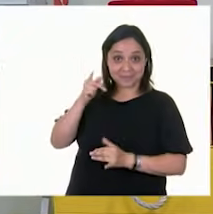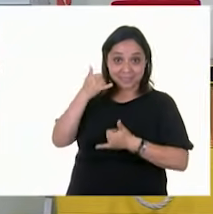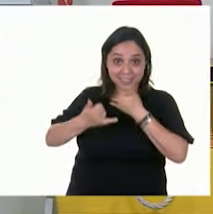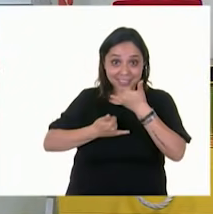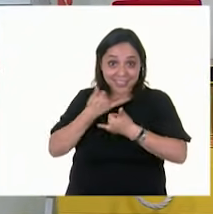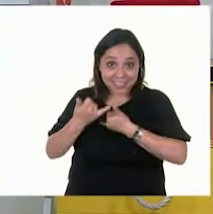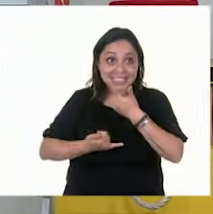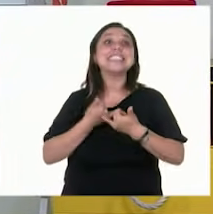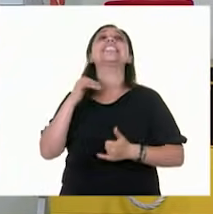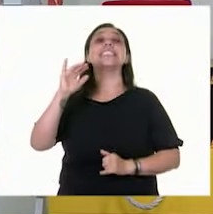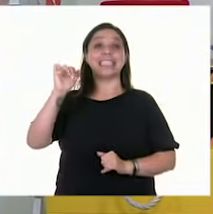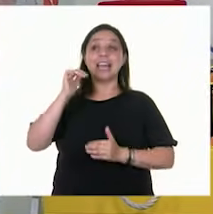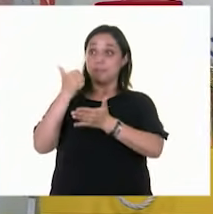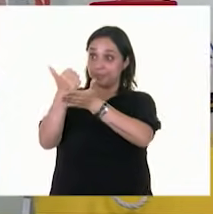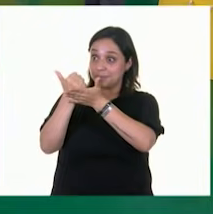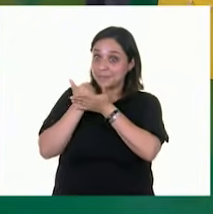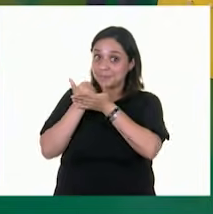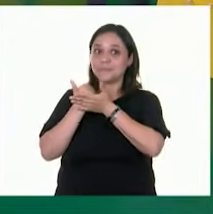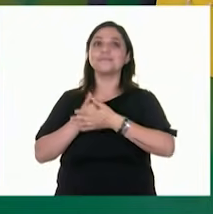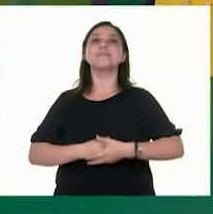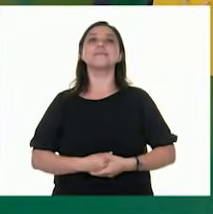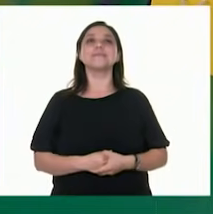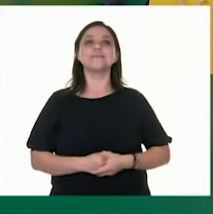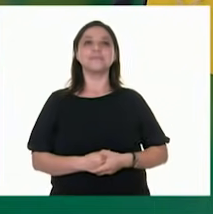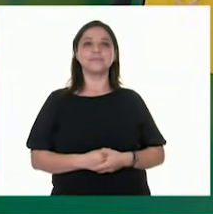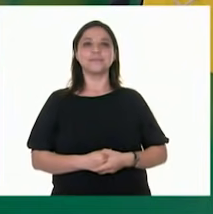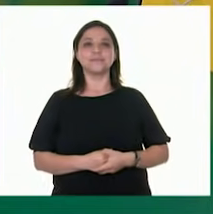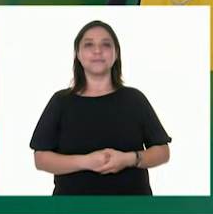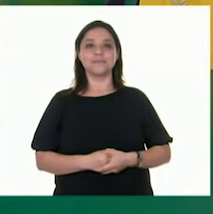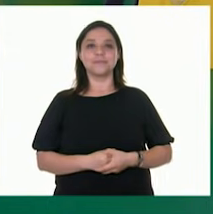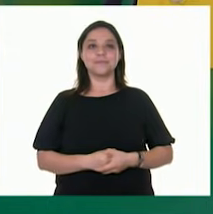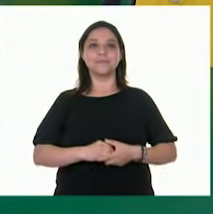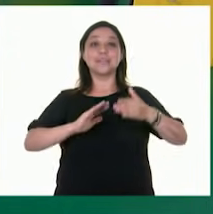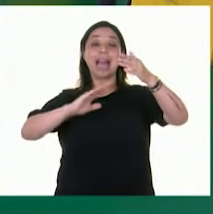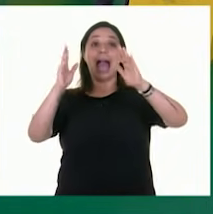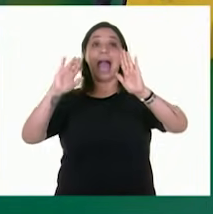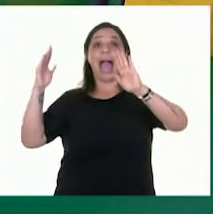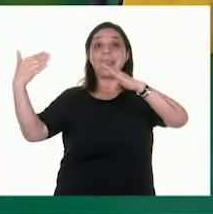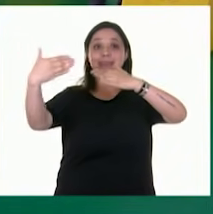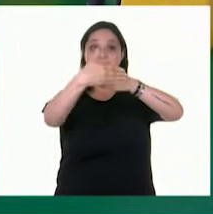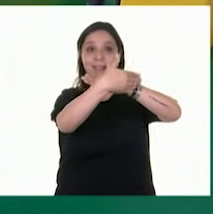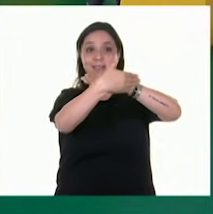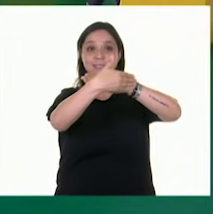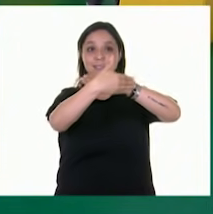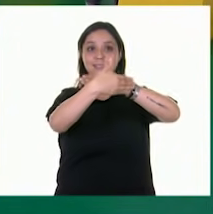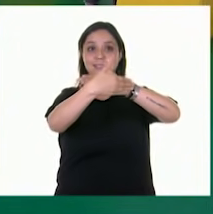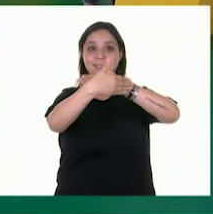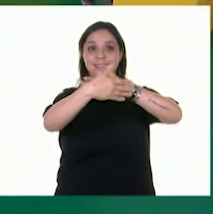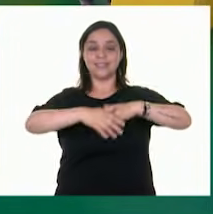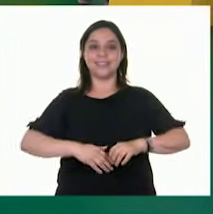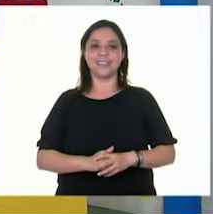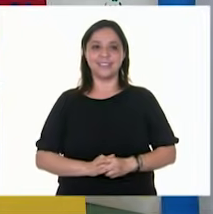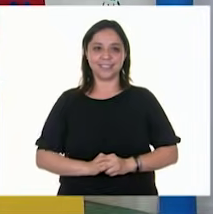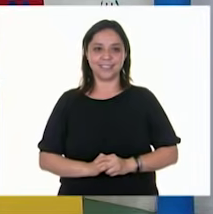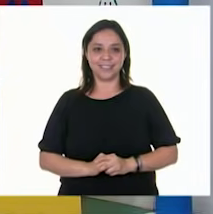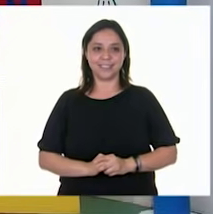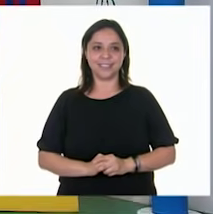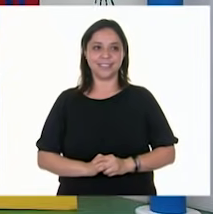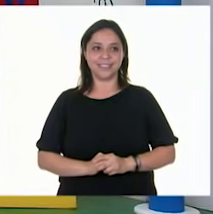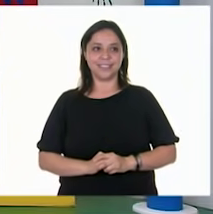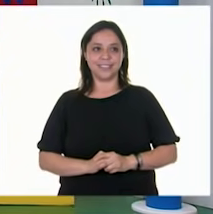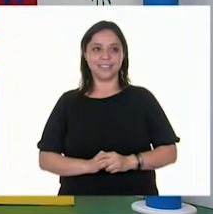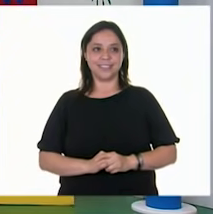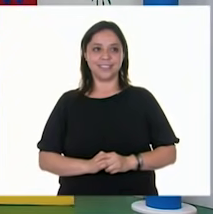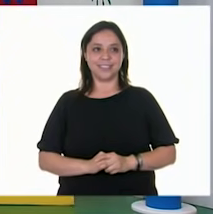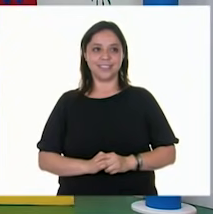ese tablero? Muy bien. ¿Me ayudas, Mariana? Porque está... Claro que sí. Atrás del pizarrón. Vamos a sacarlo. Lo sacamos. Vamos a darle